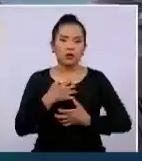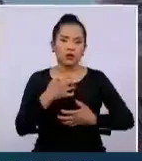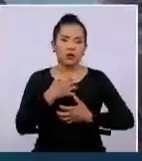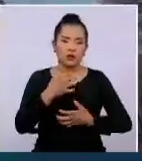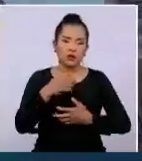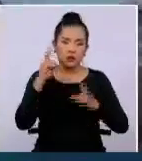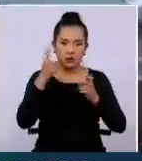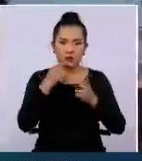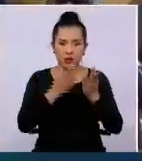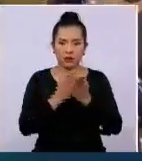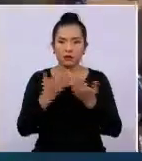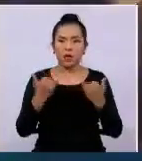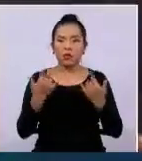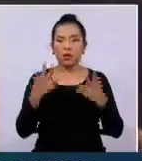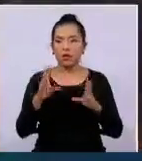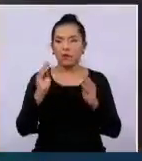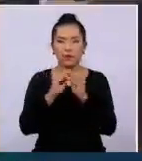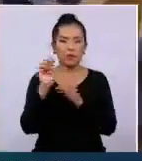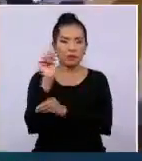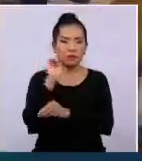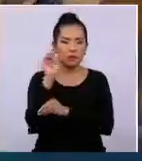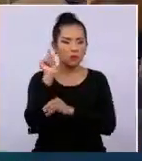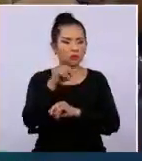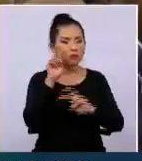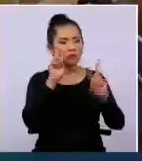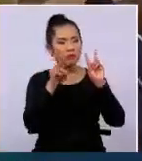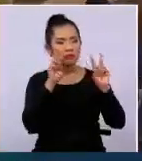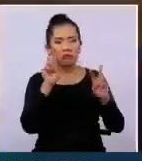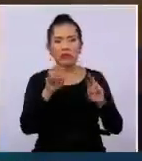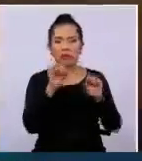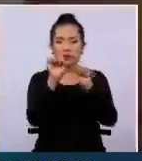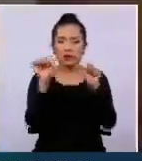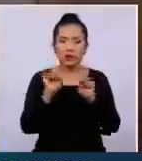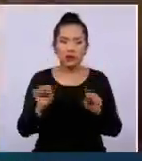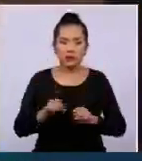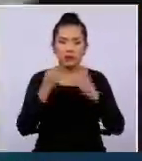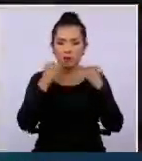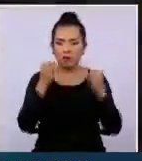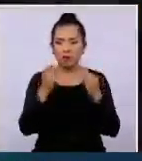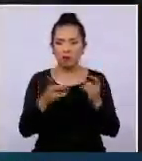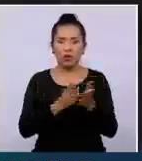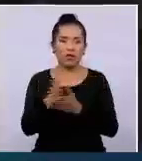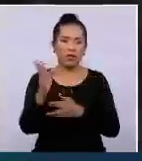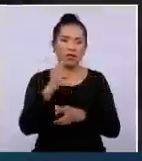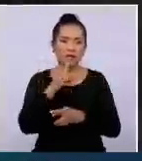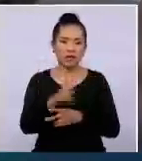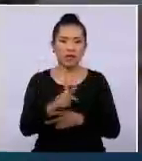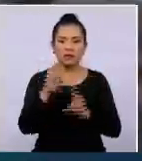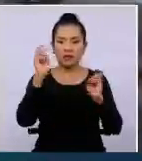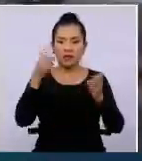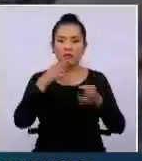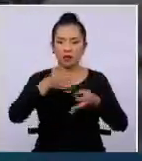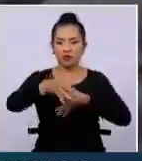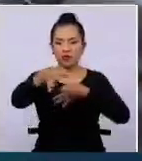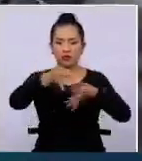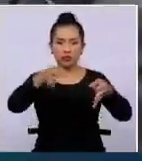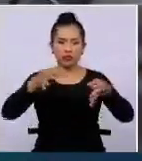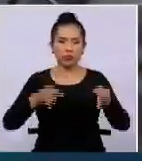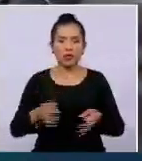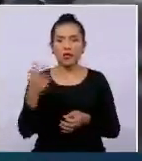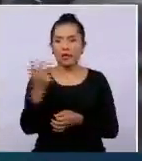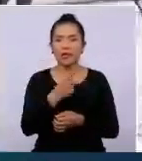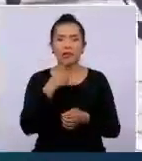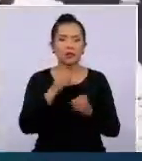del Usuario y Consumidor comprobar la existencia de irregularidades en el sistema informático de derechos reales sobre las planimetrías de tres urbanizaciones